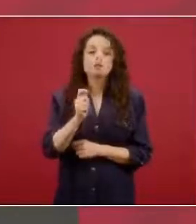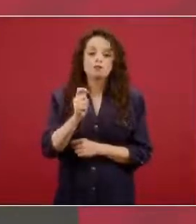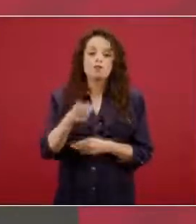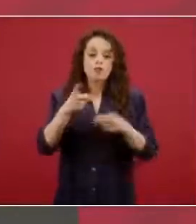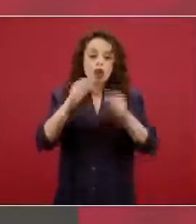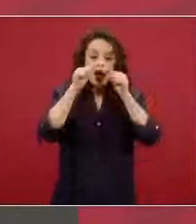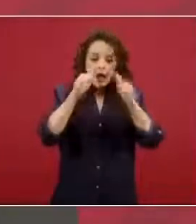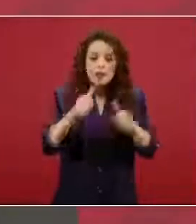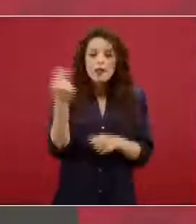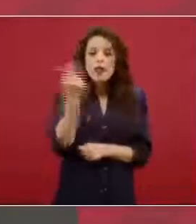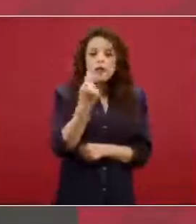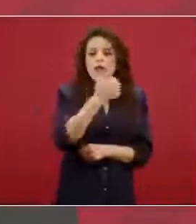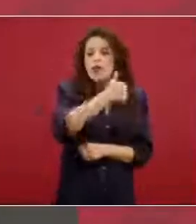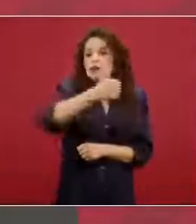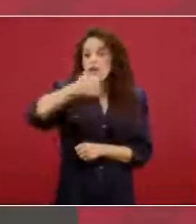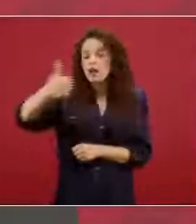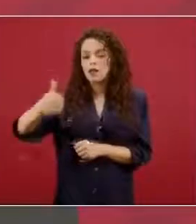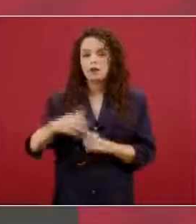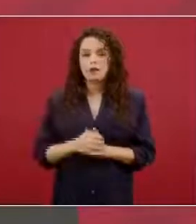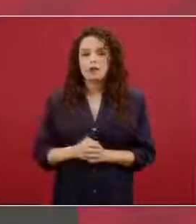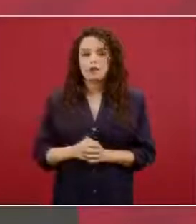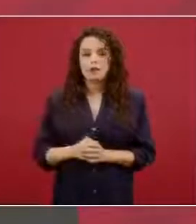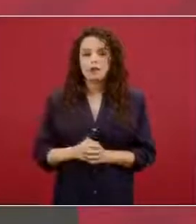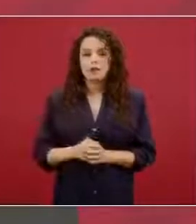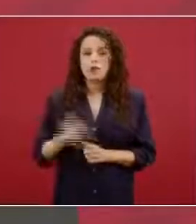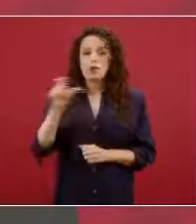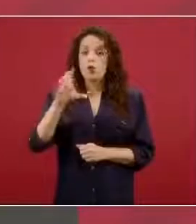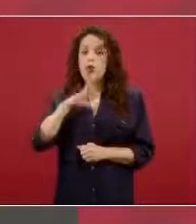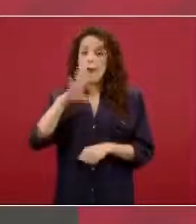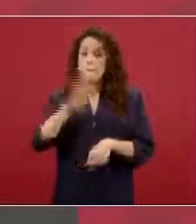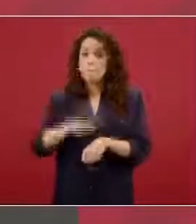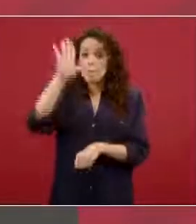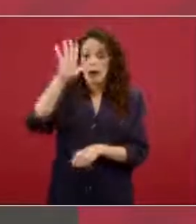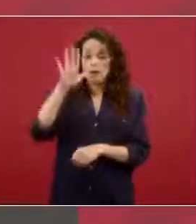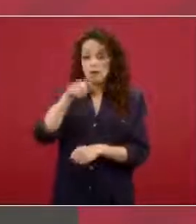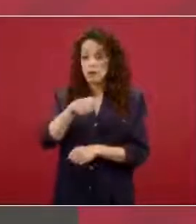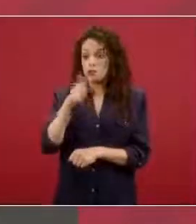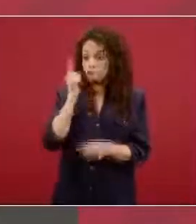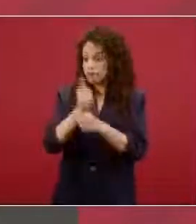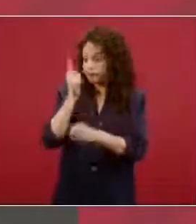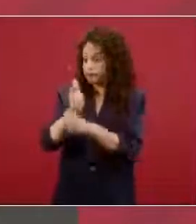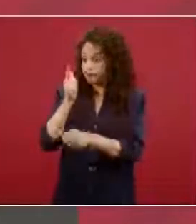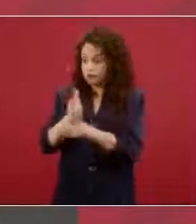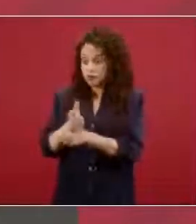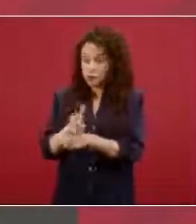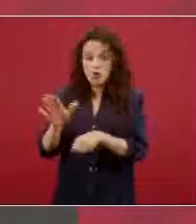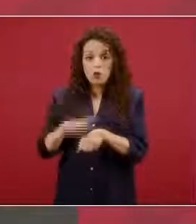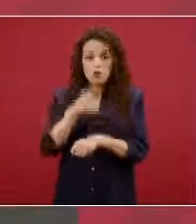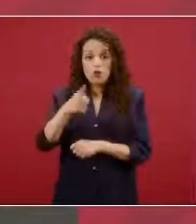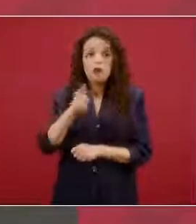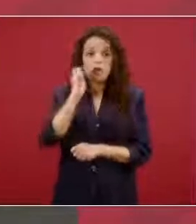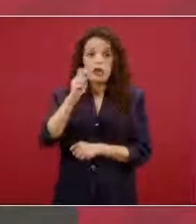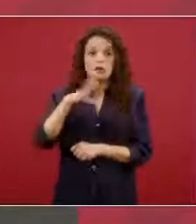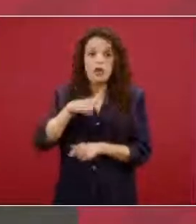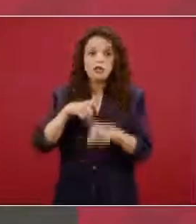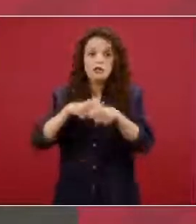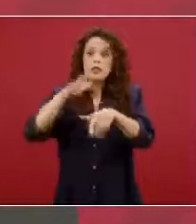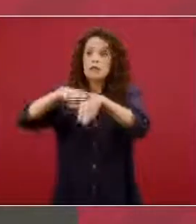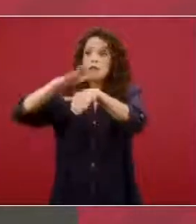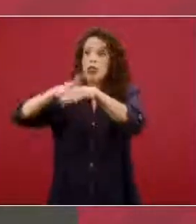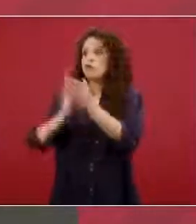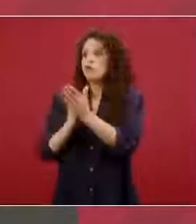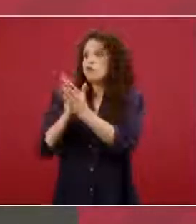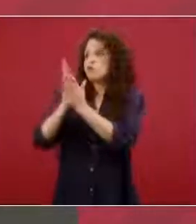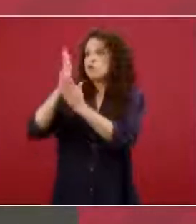necesidades epidemiológicas. Desde luego, en donde hay una mayor necesidad de detección, porque la epidemia está con tendencia a la alta, serán